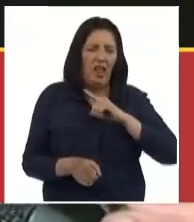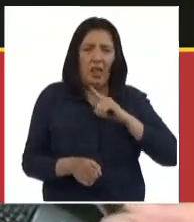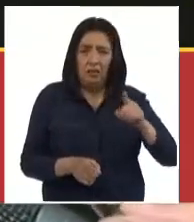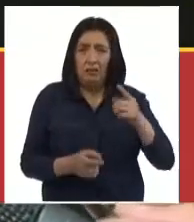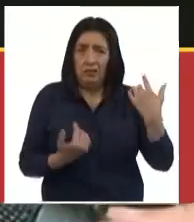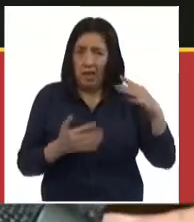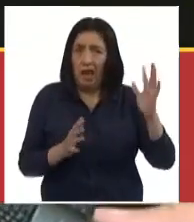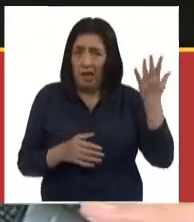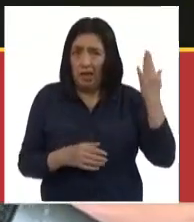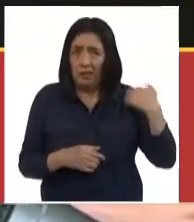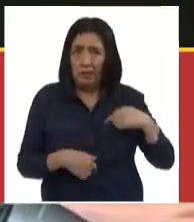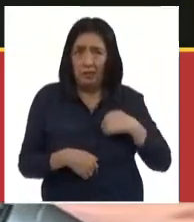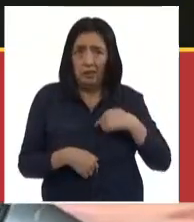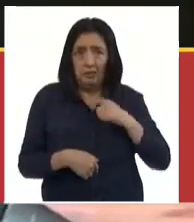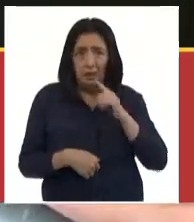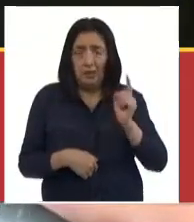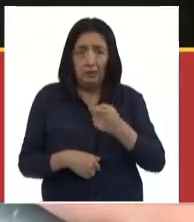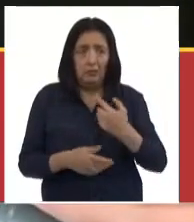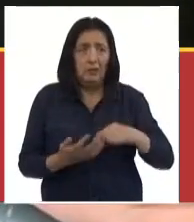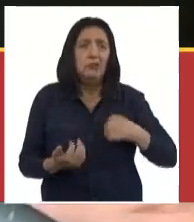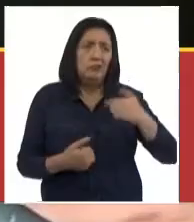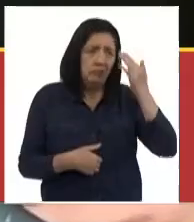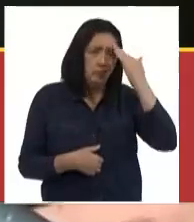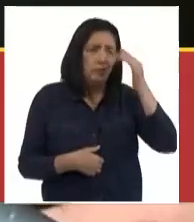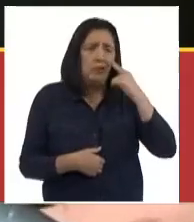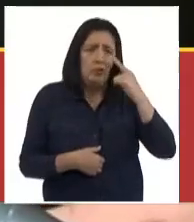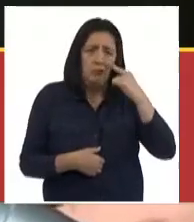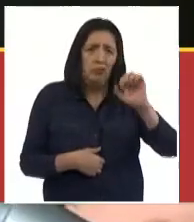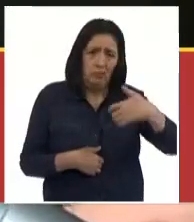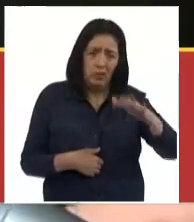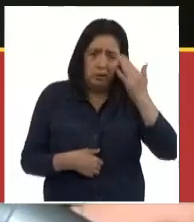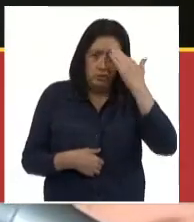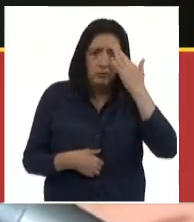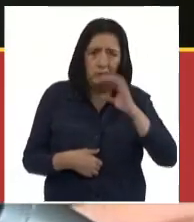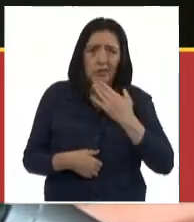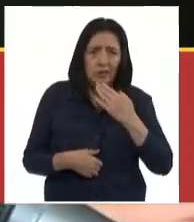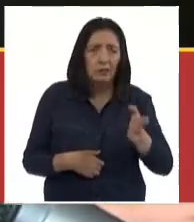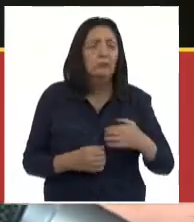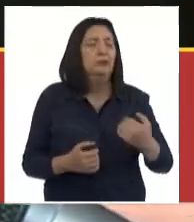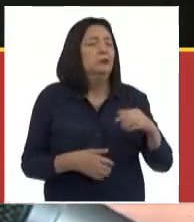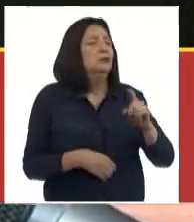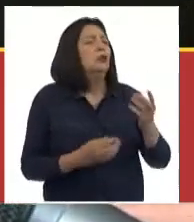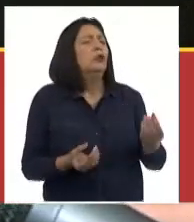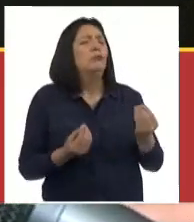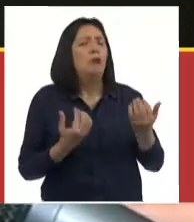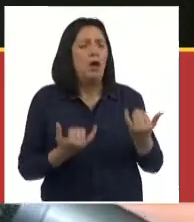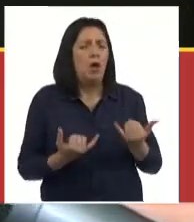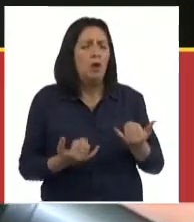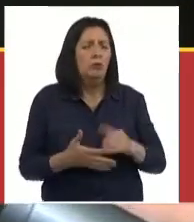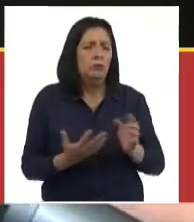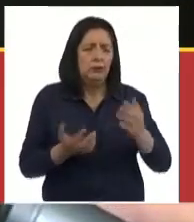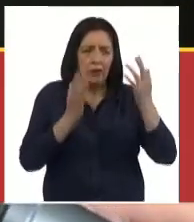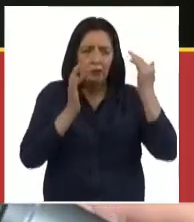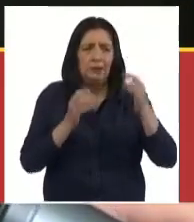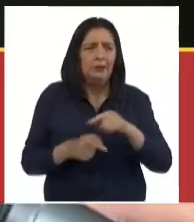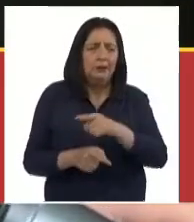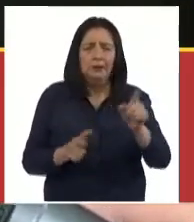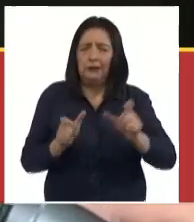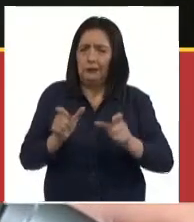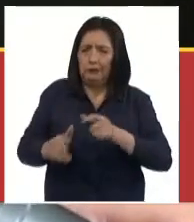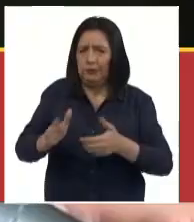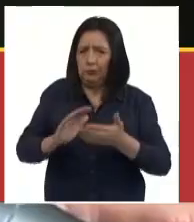hicieron. Yo ya conozco, yo sé quién es quién. Pero por eso es necesario ver de qué manera hoy darle una esperanza al